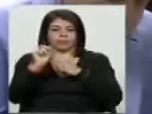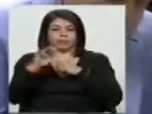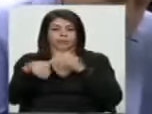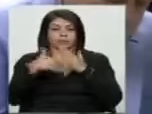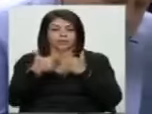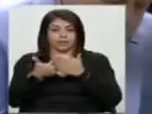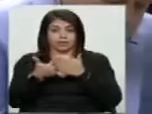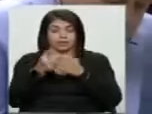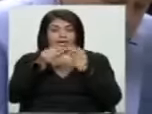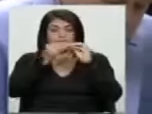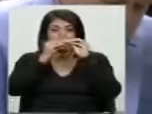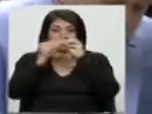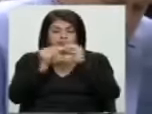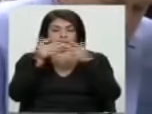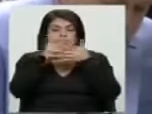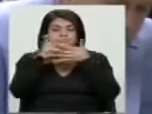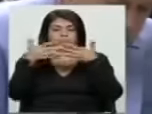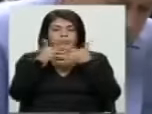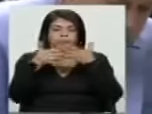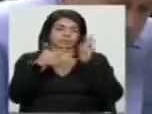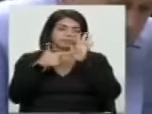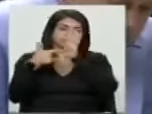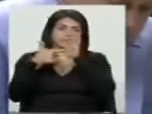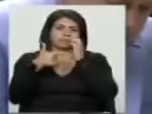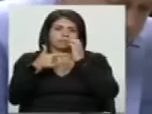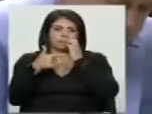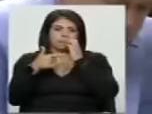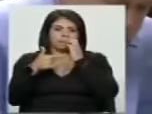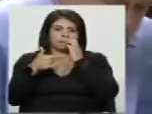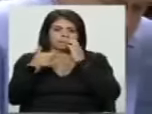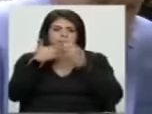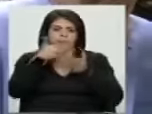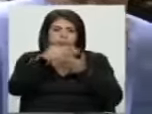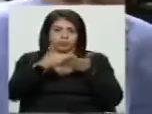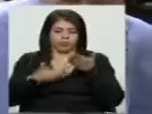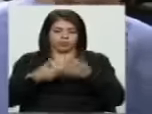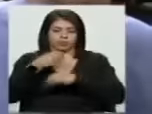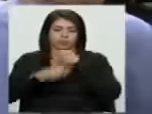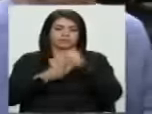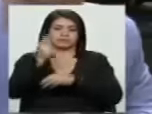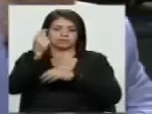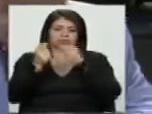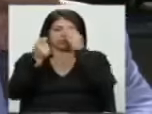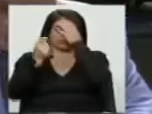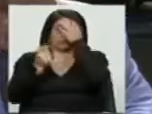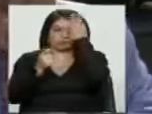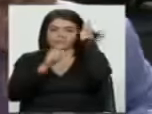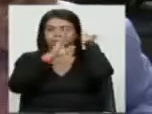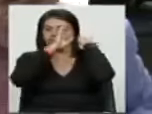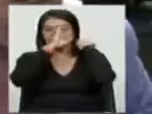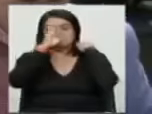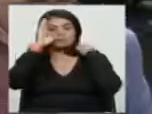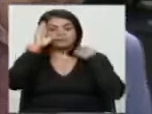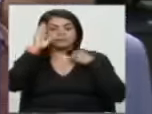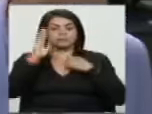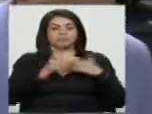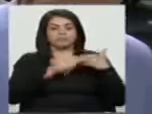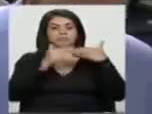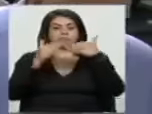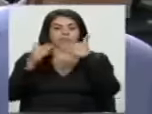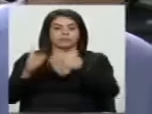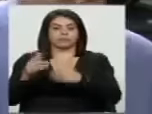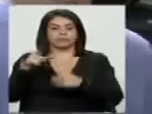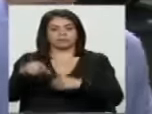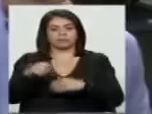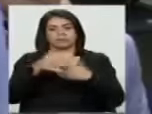para efectos de redacción, presentarlo pues con la propuesta que ha hecho el diputado Diosdado Cabello y diferir